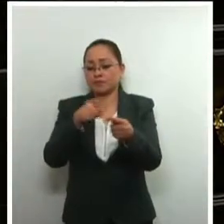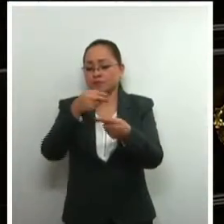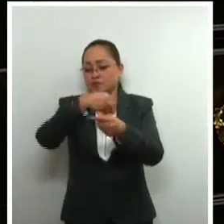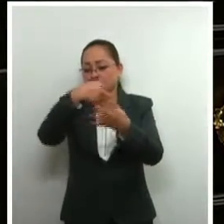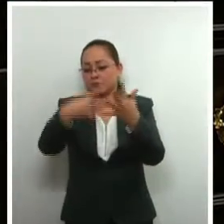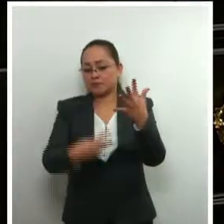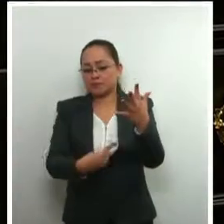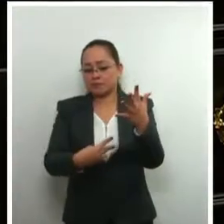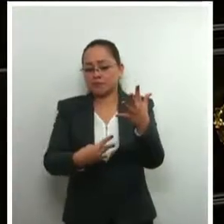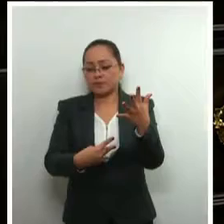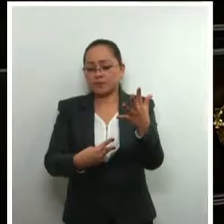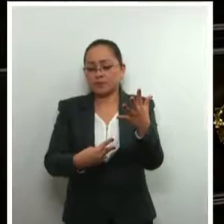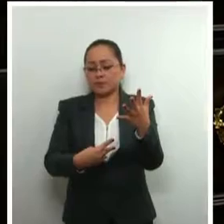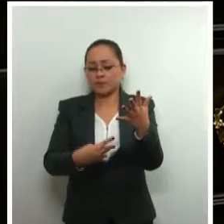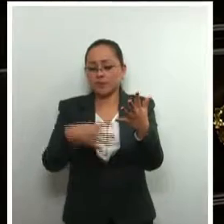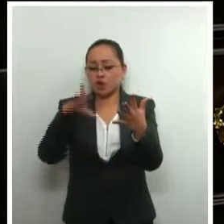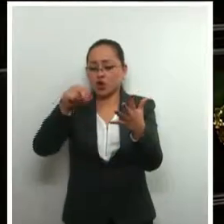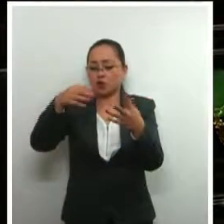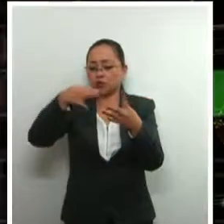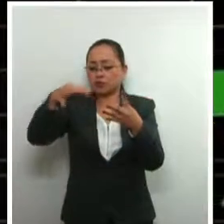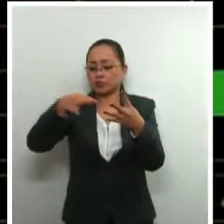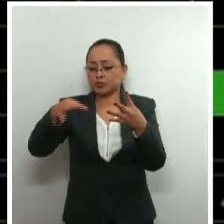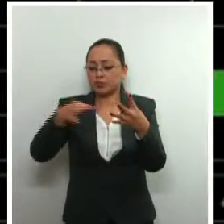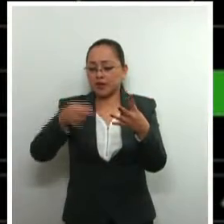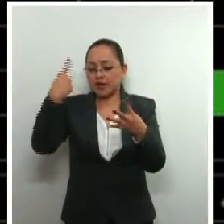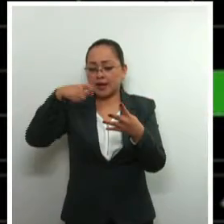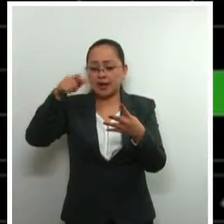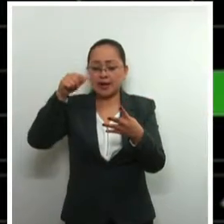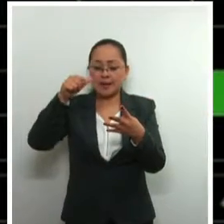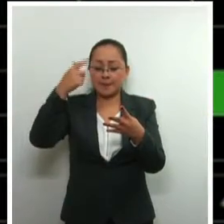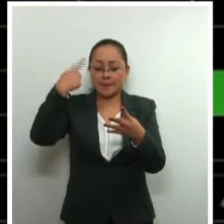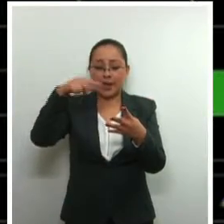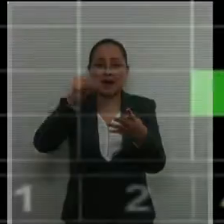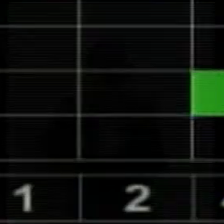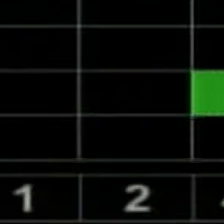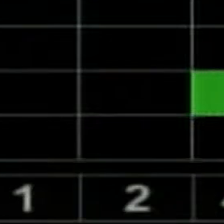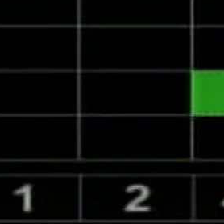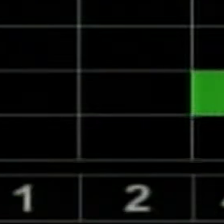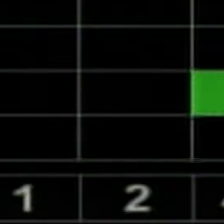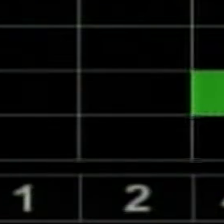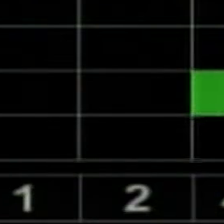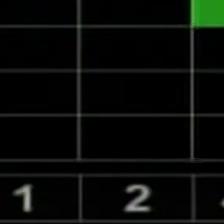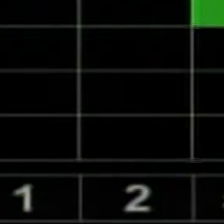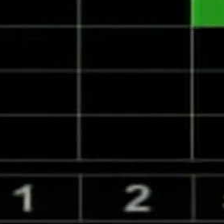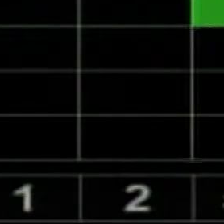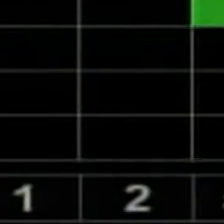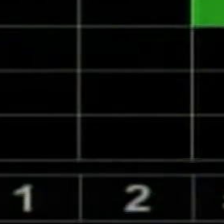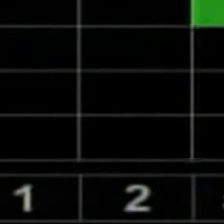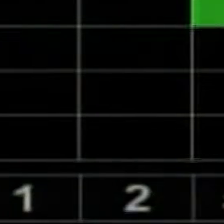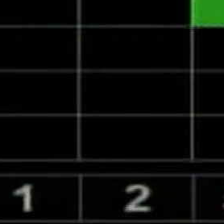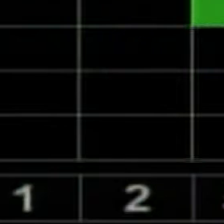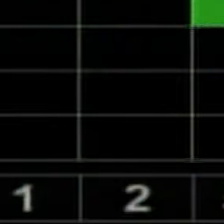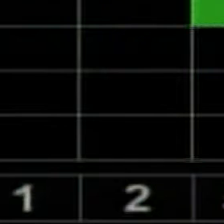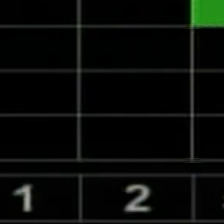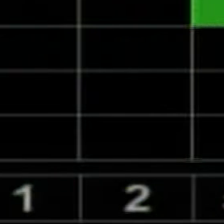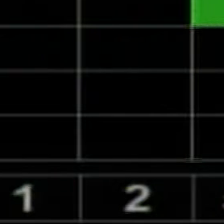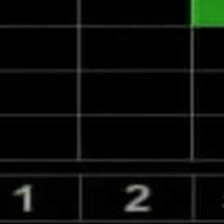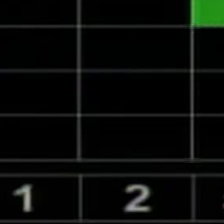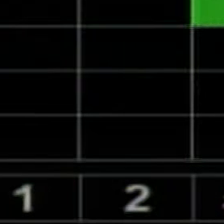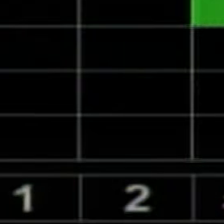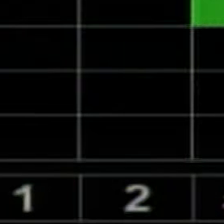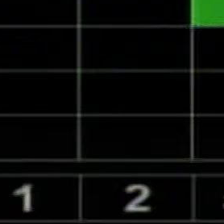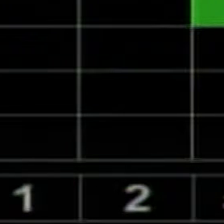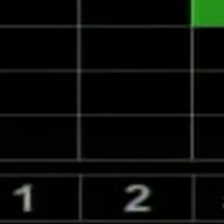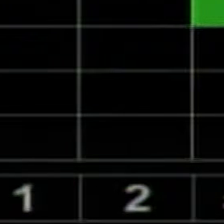general y lo no reservado para el artículo 18, el cual, le comento, habla sobre